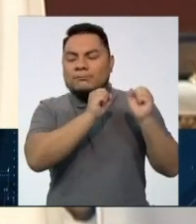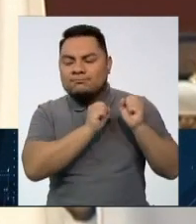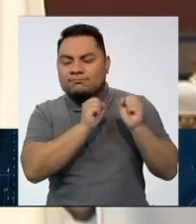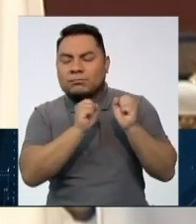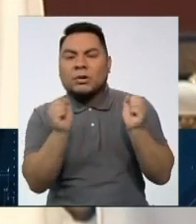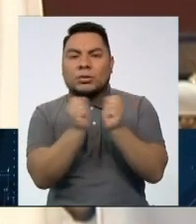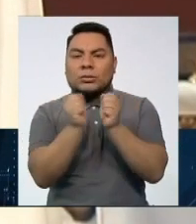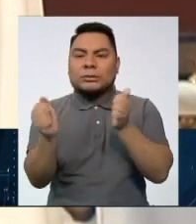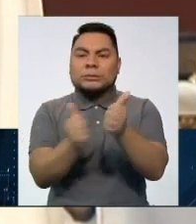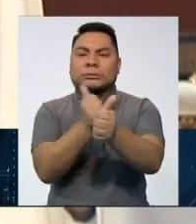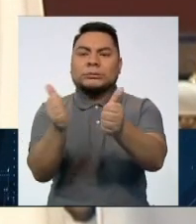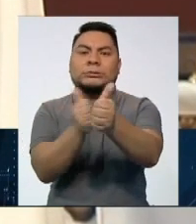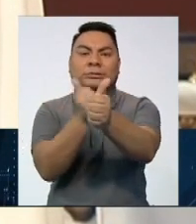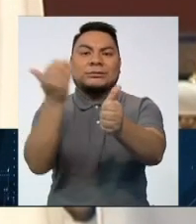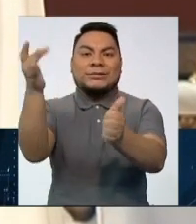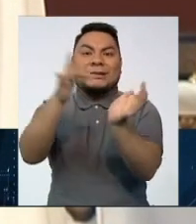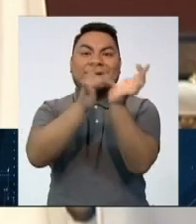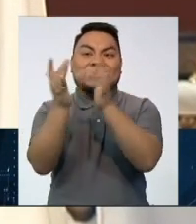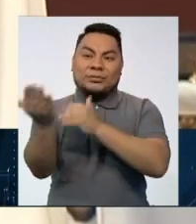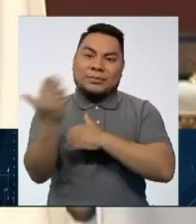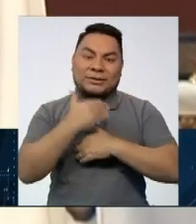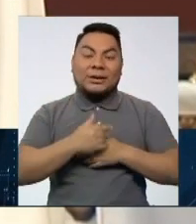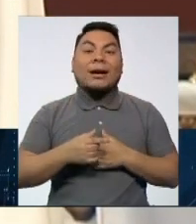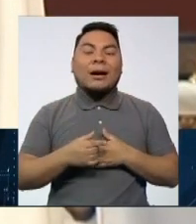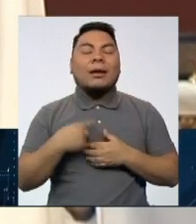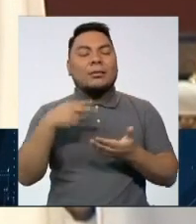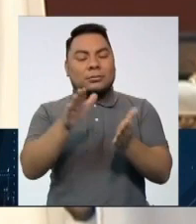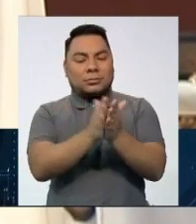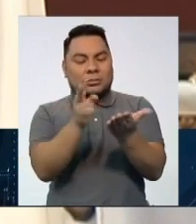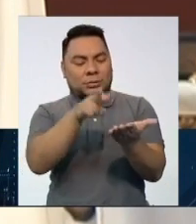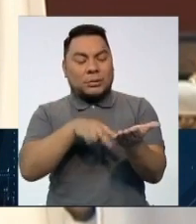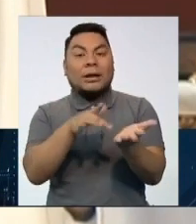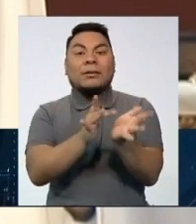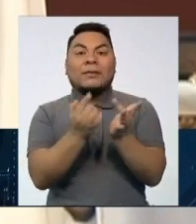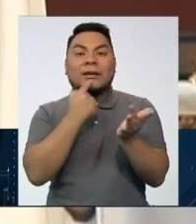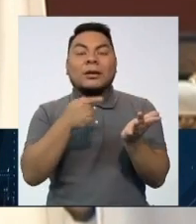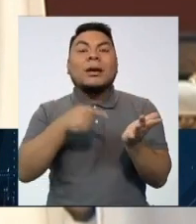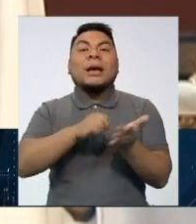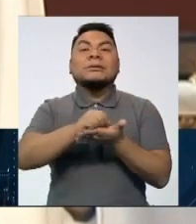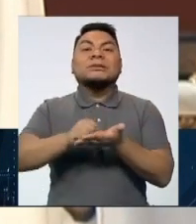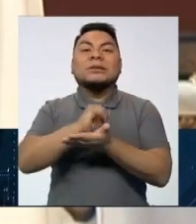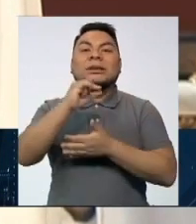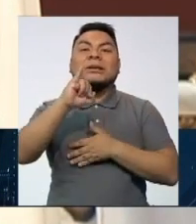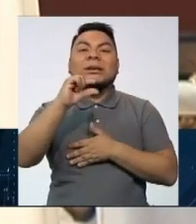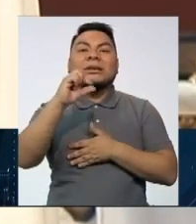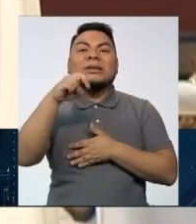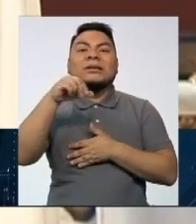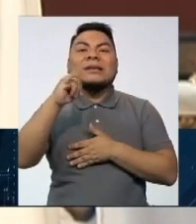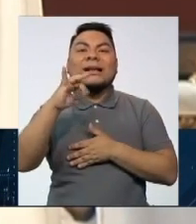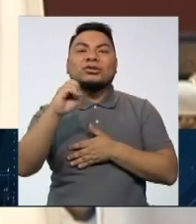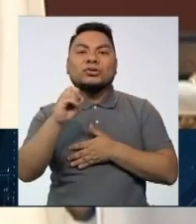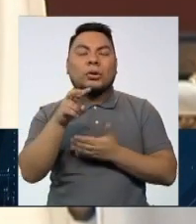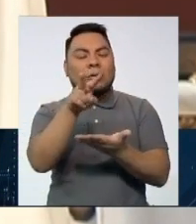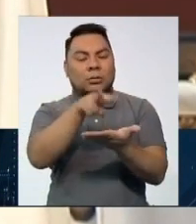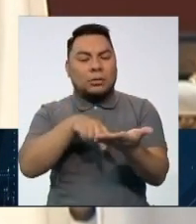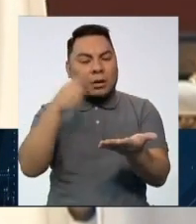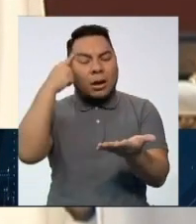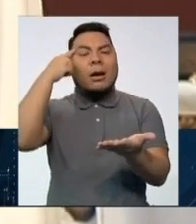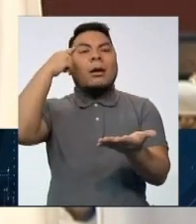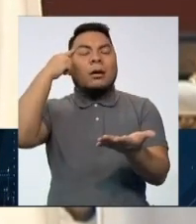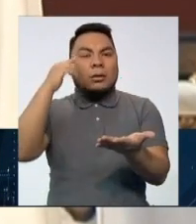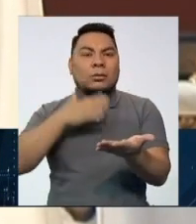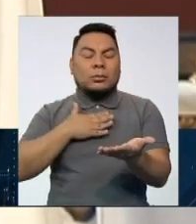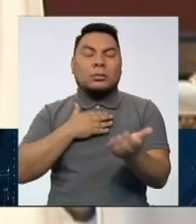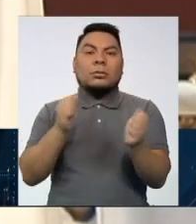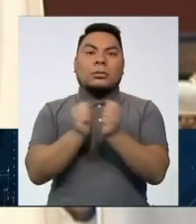Ignacio escucha esta invitación, descubre la voluntad de Dios y pone en práctica el gran desafío de